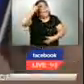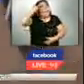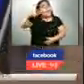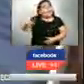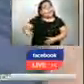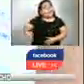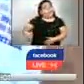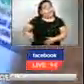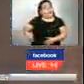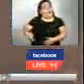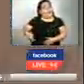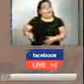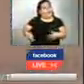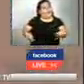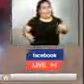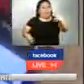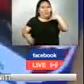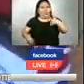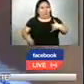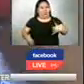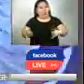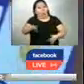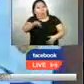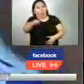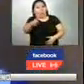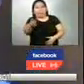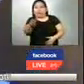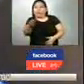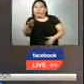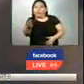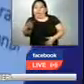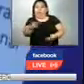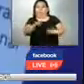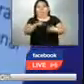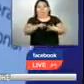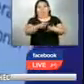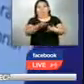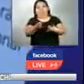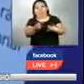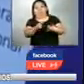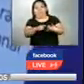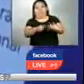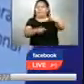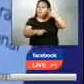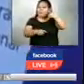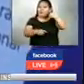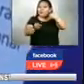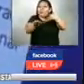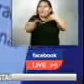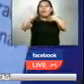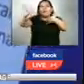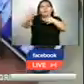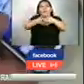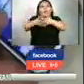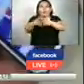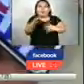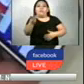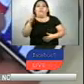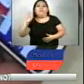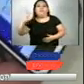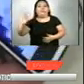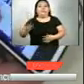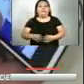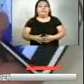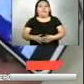pero luego me comenzaron a llamar de otros números con el área de Estados Unidos